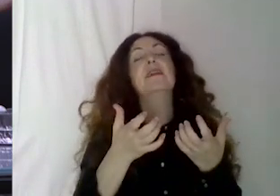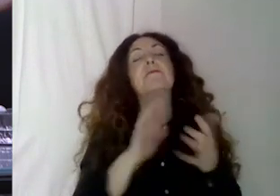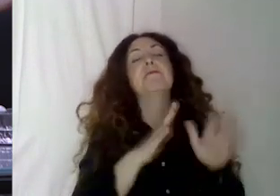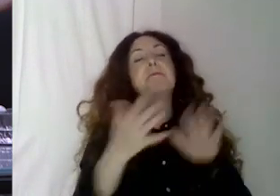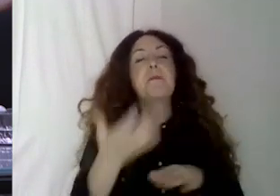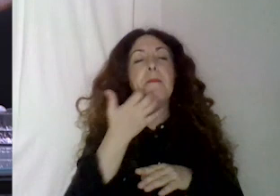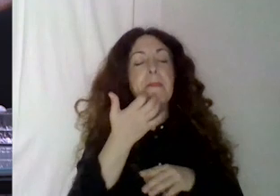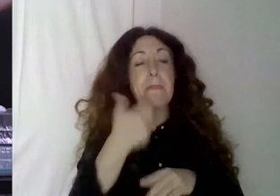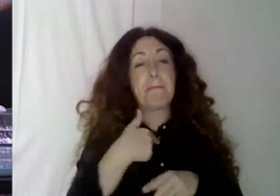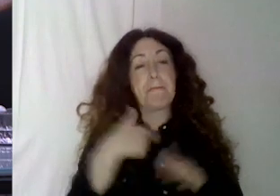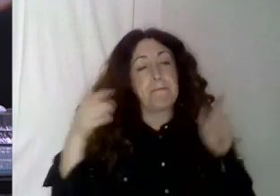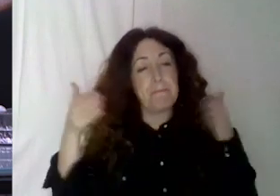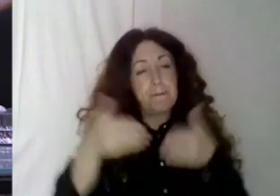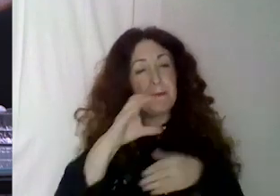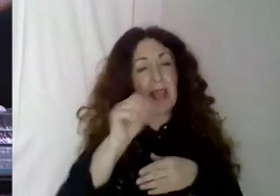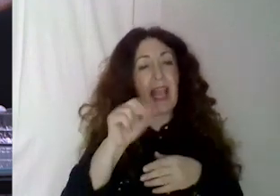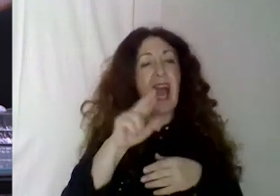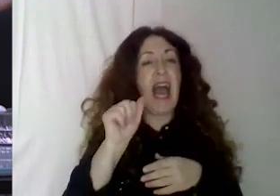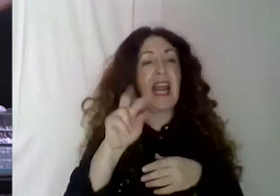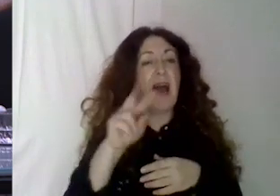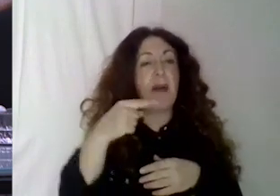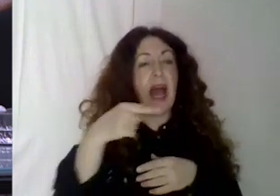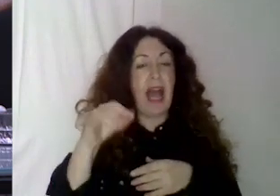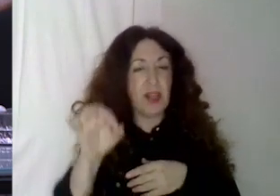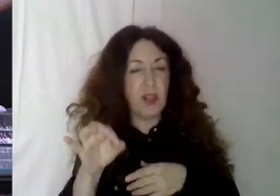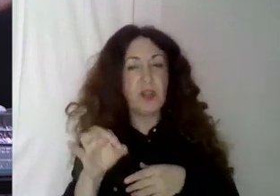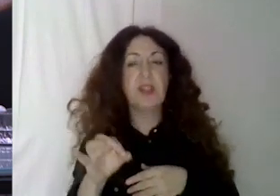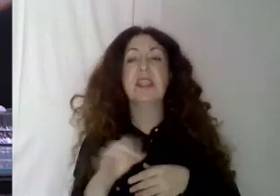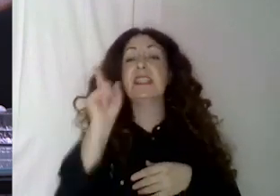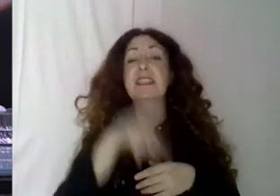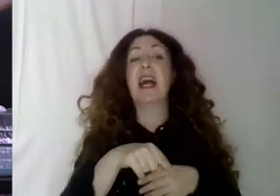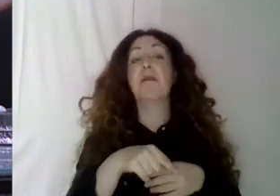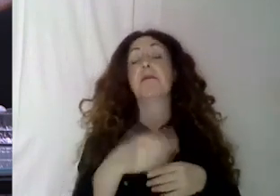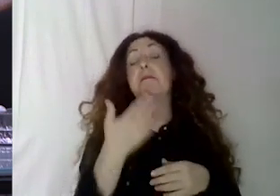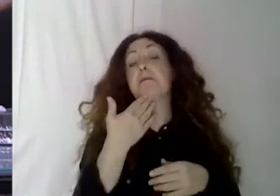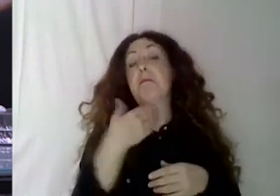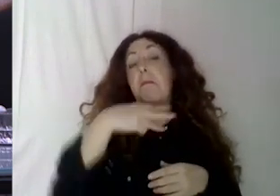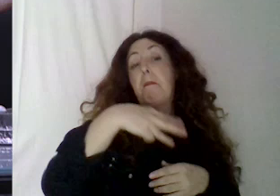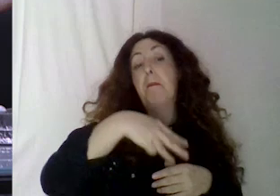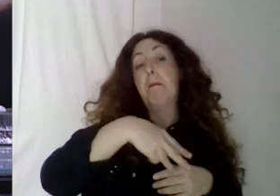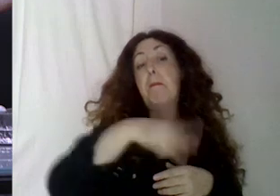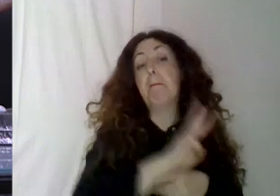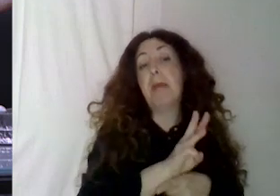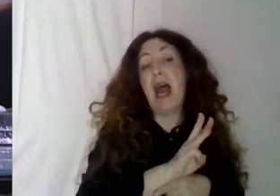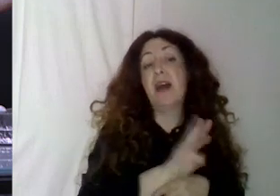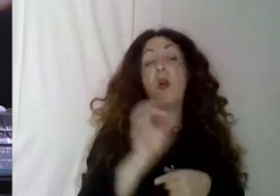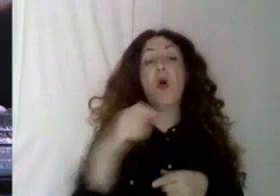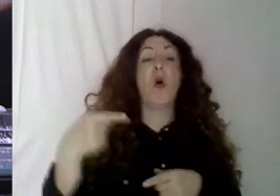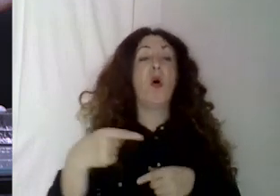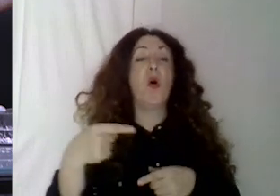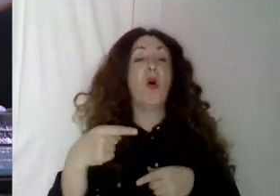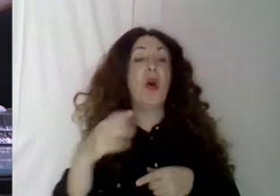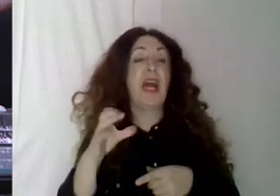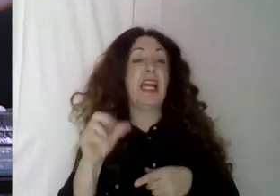he querido, como se dice, hablar solo de Caravaggio porque no podía poner, yo como soy historiadora del arte, me gusta siempre ver imágenes porque ahí